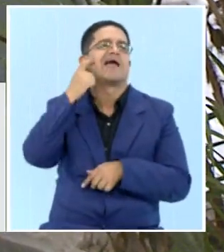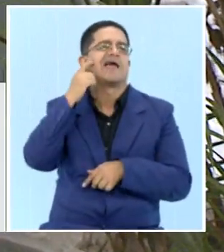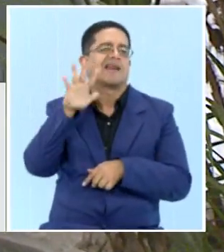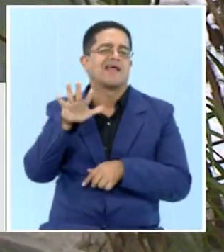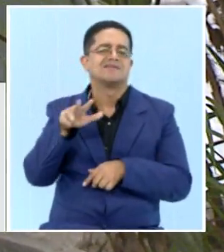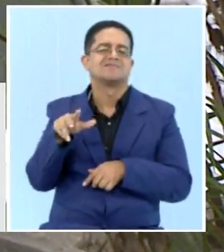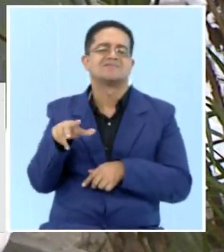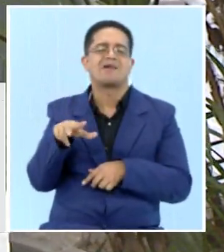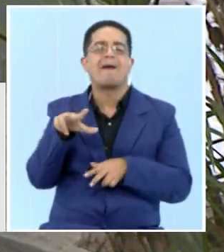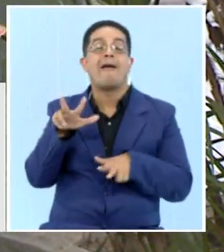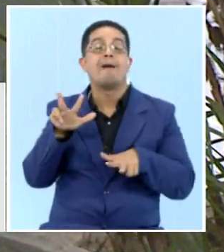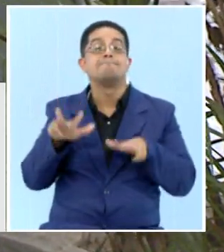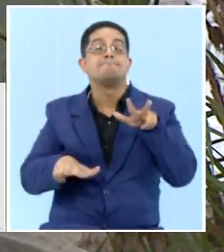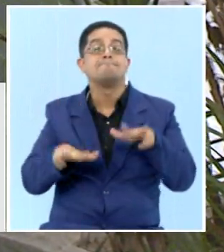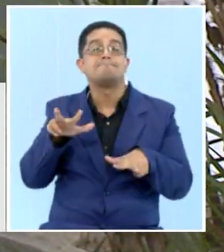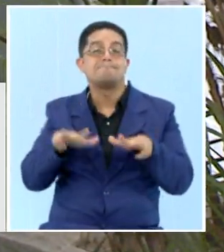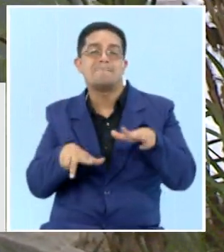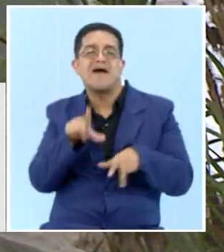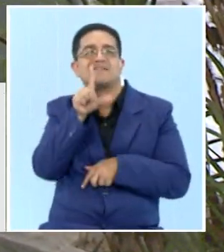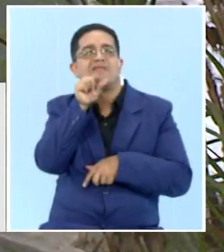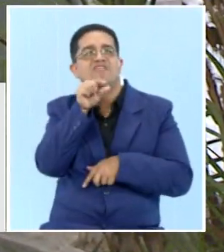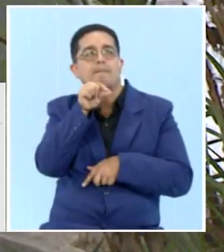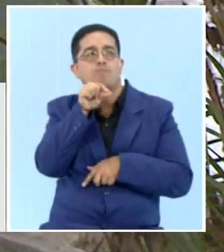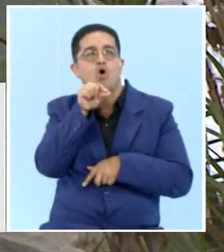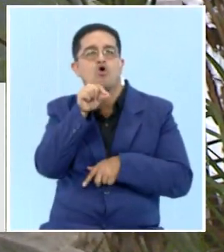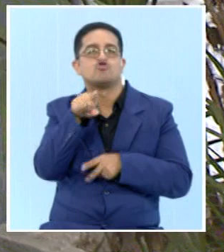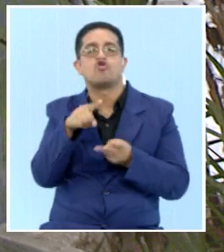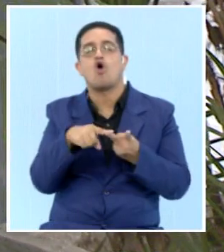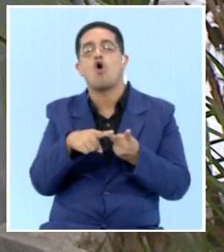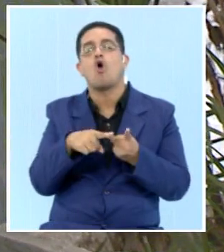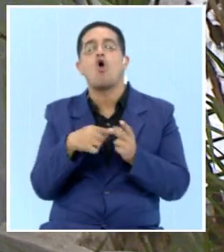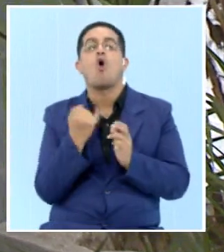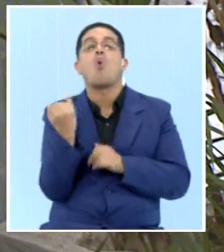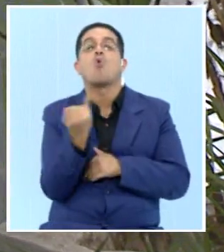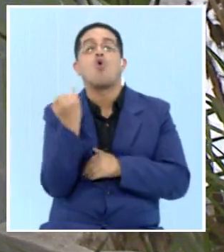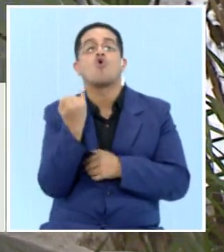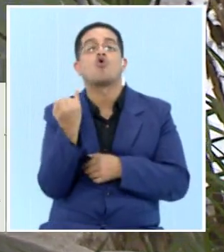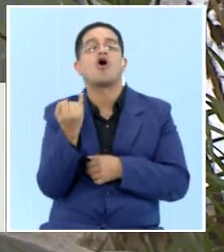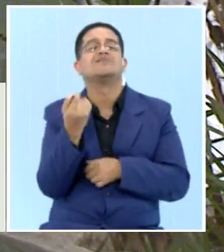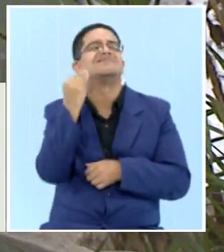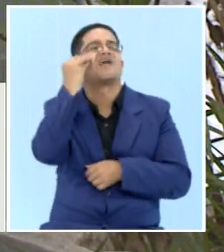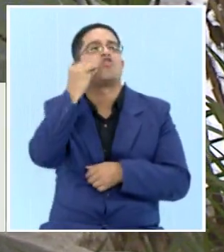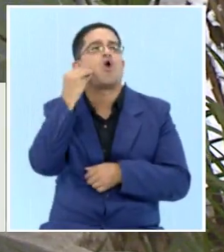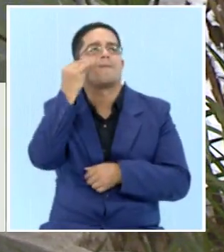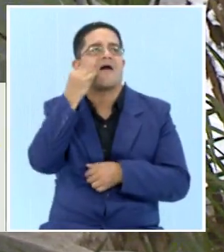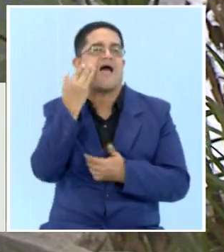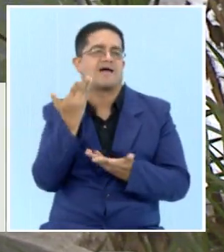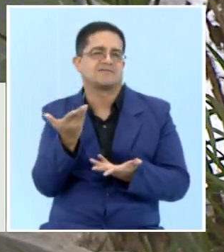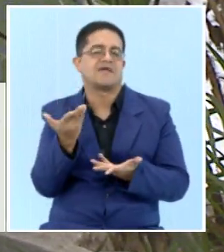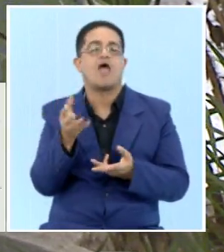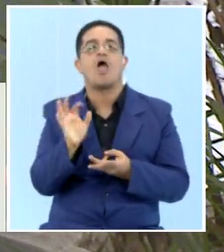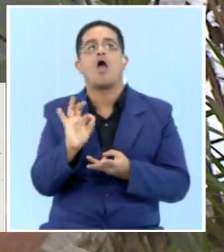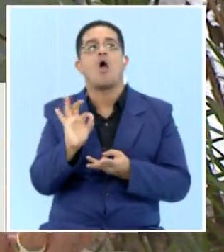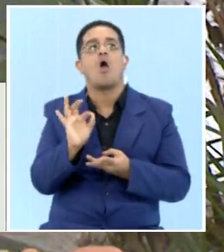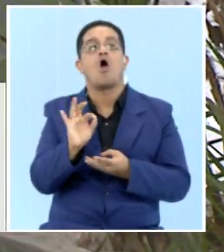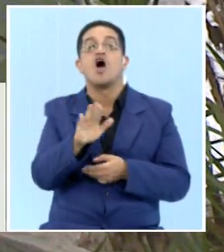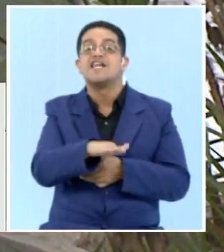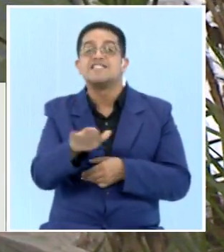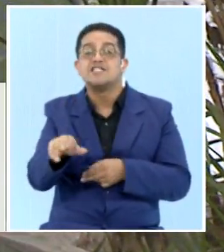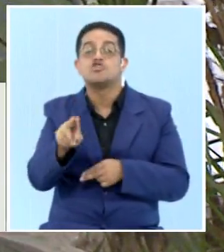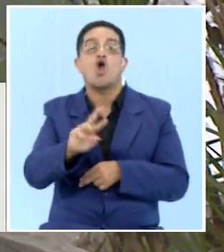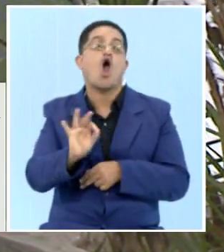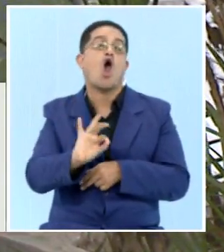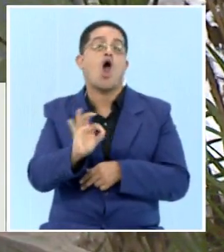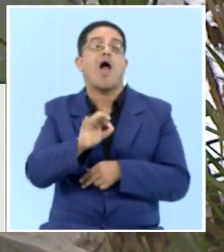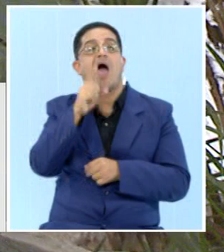de pollo para elevar las plaquetas, jugo de tomate. Realmente, si me hablo de niños o de adultos mayores,